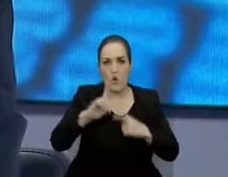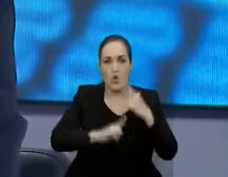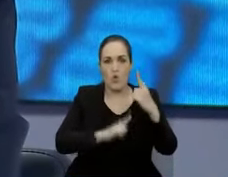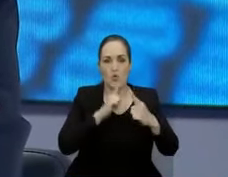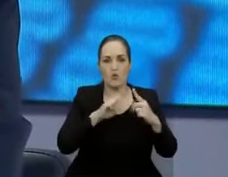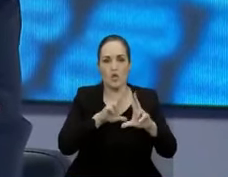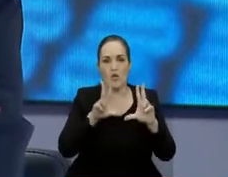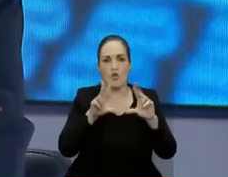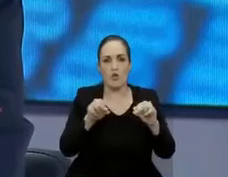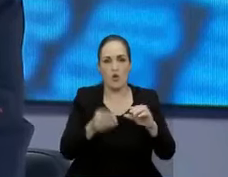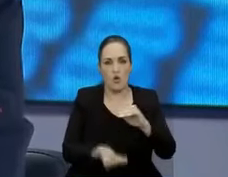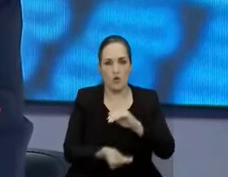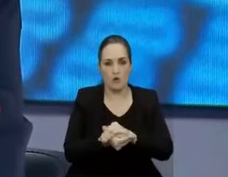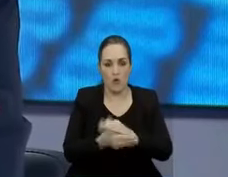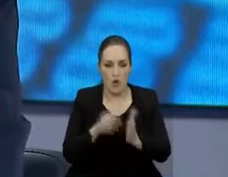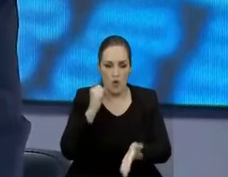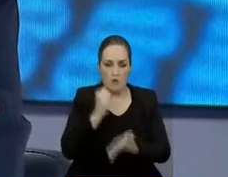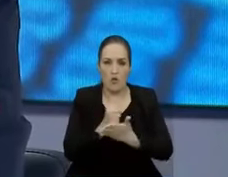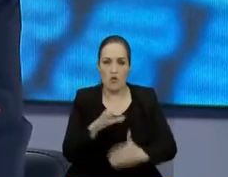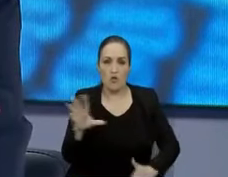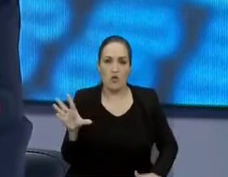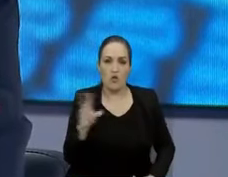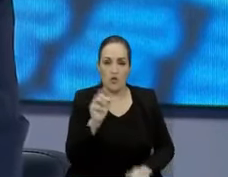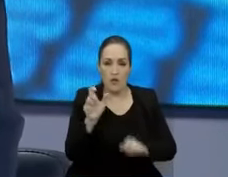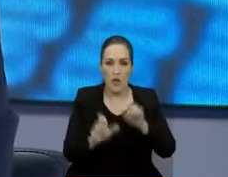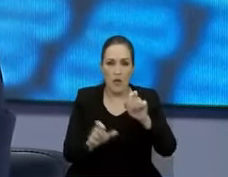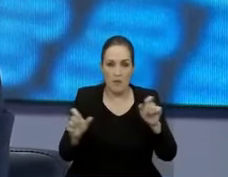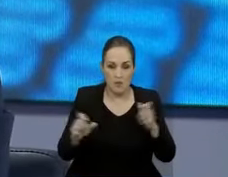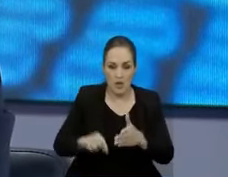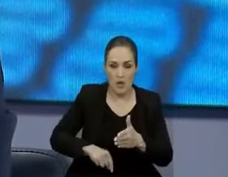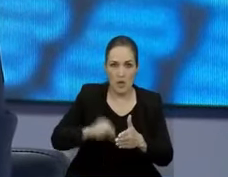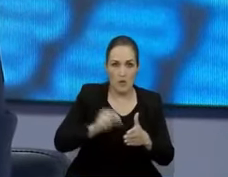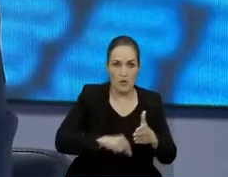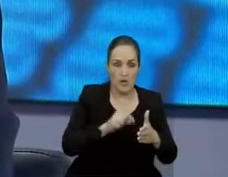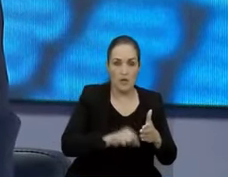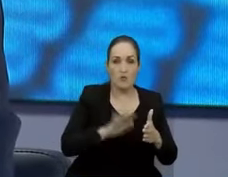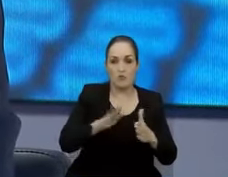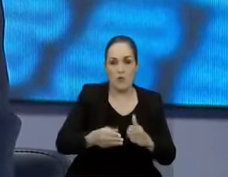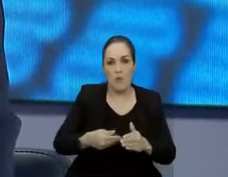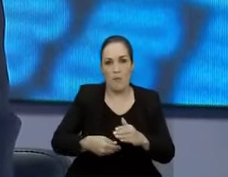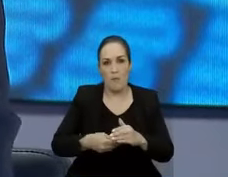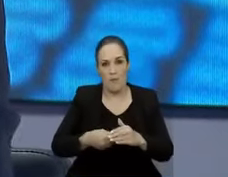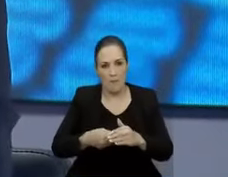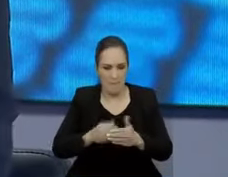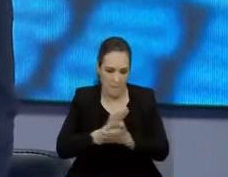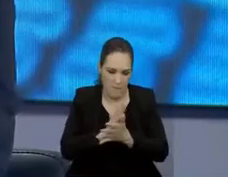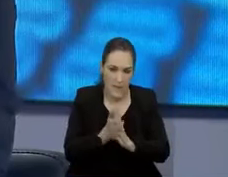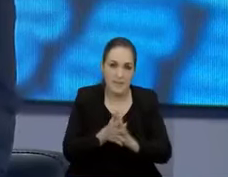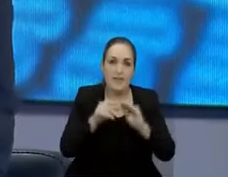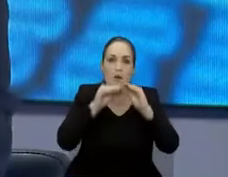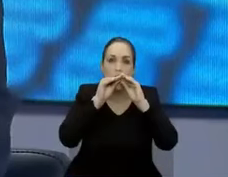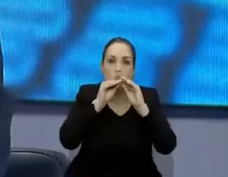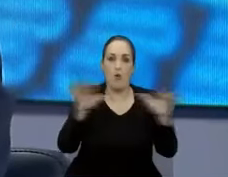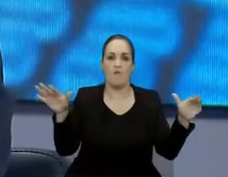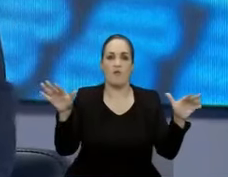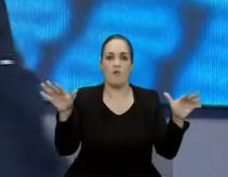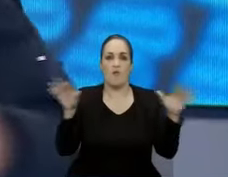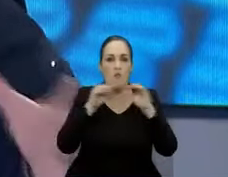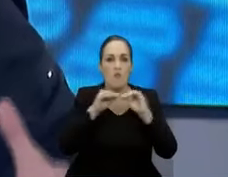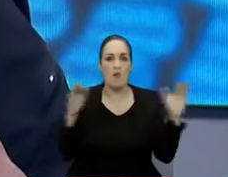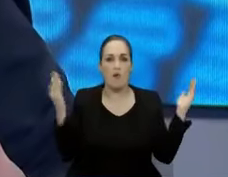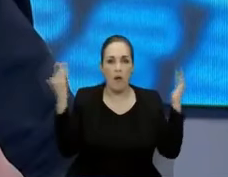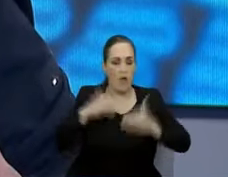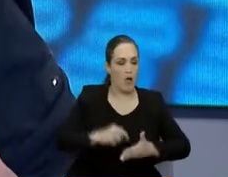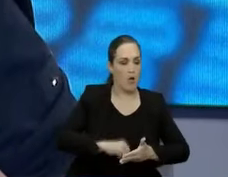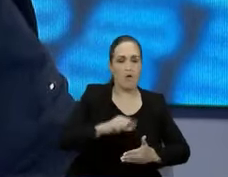obligar a que todas las personas que contraten recursos de regalías o de la paz tengan que publicar, por ejemplo, la información de la contratación en